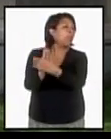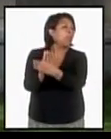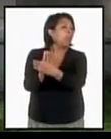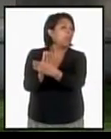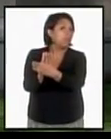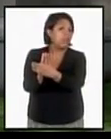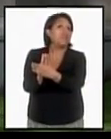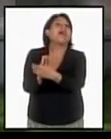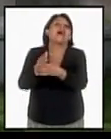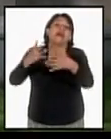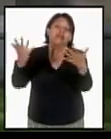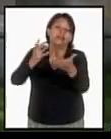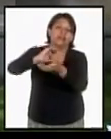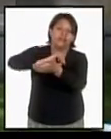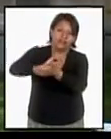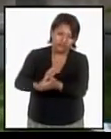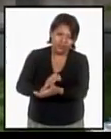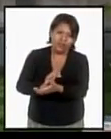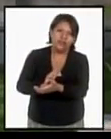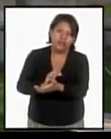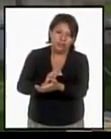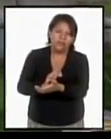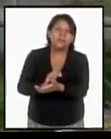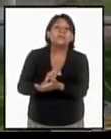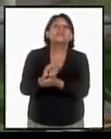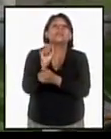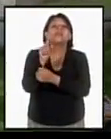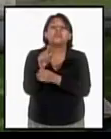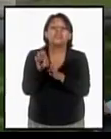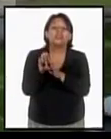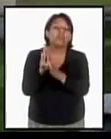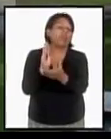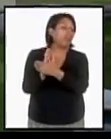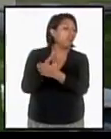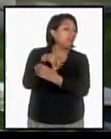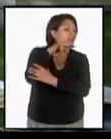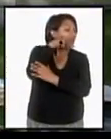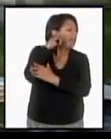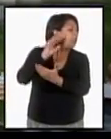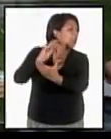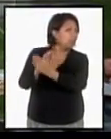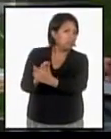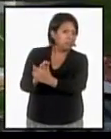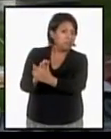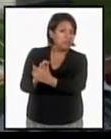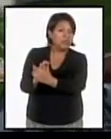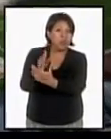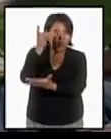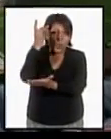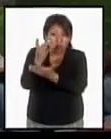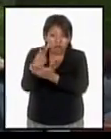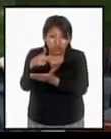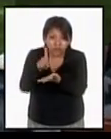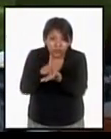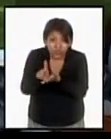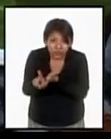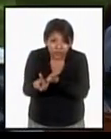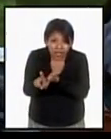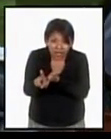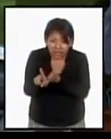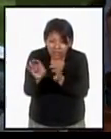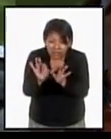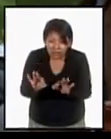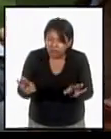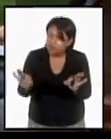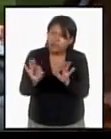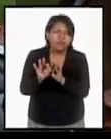sufre discriminación y sufre invisibilidad, no solamente de sus derechos